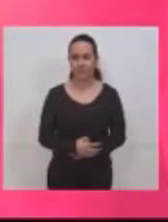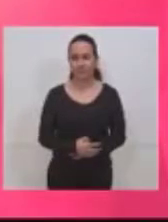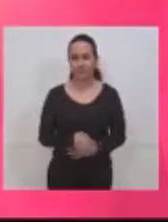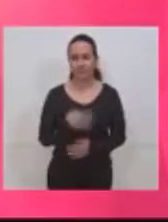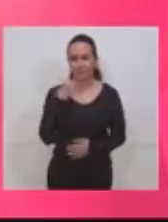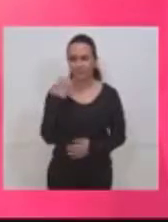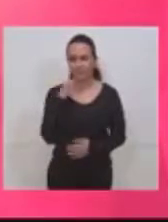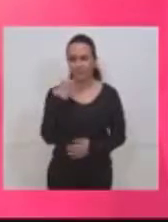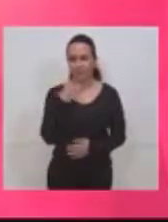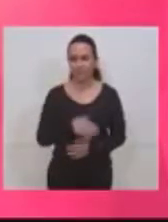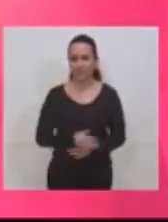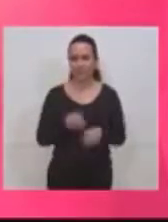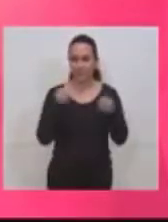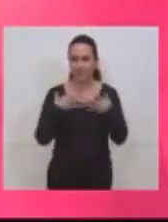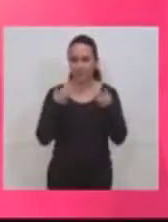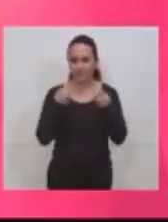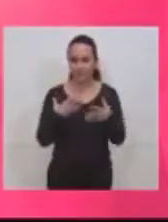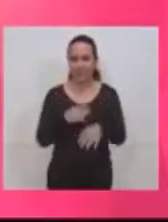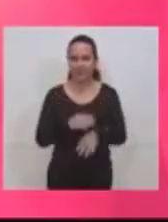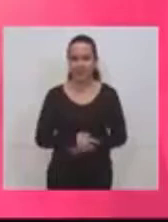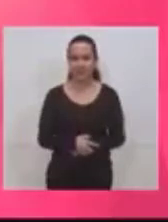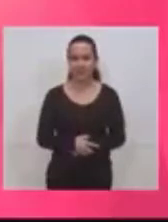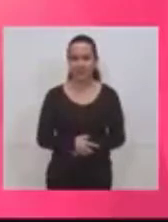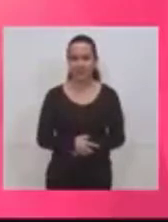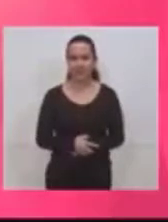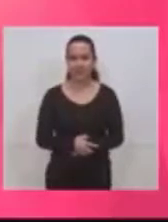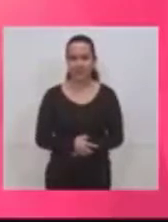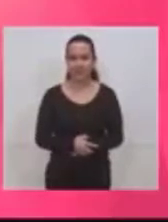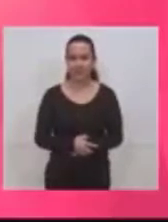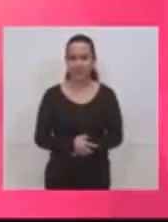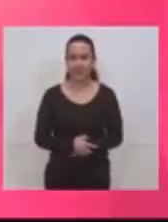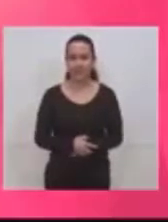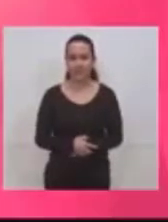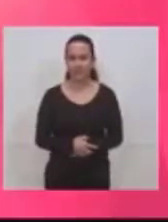Muy bien por esos 5 de que han votado Castellón.